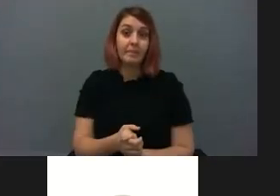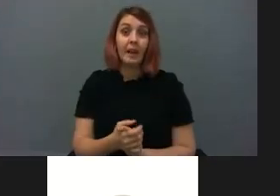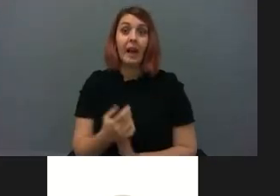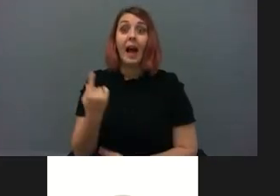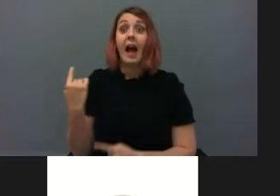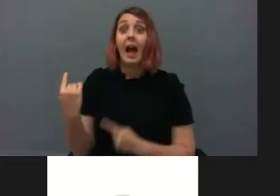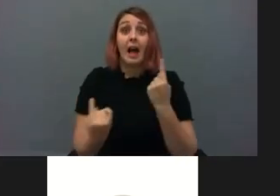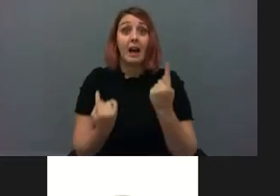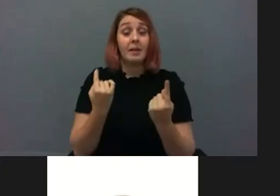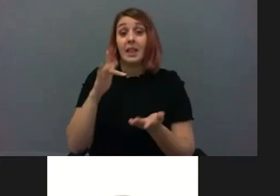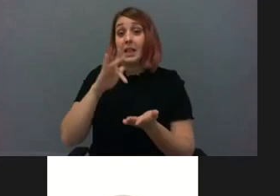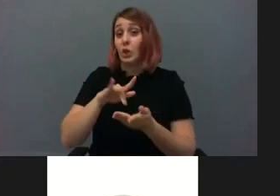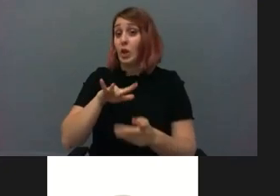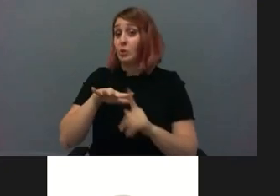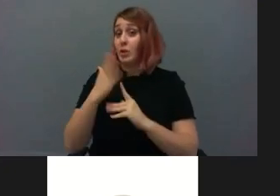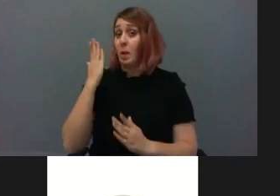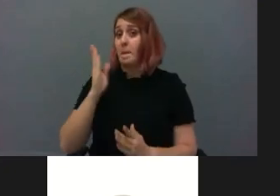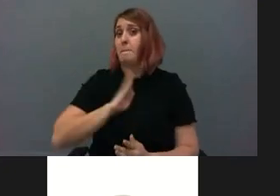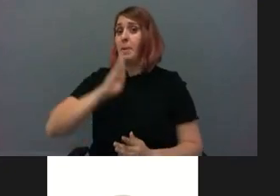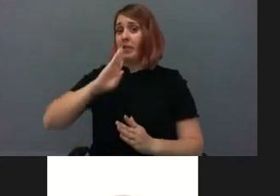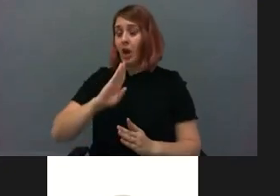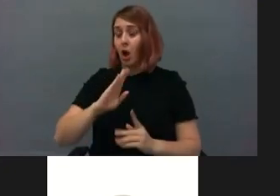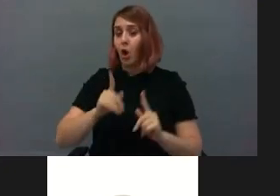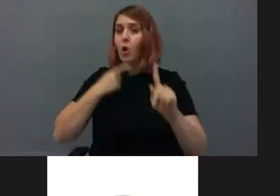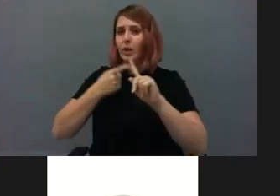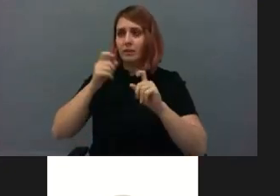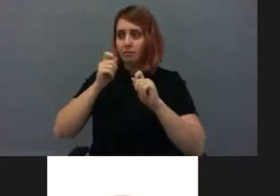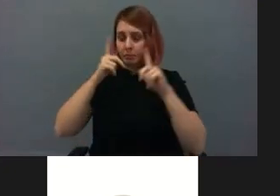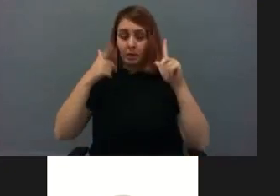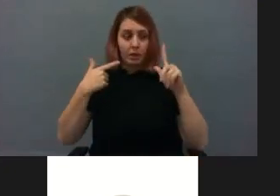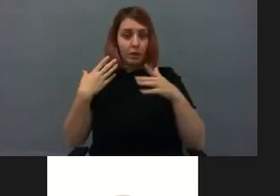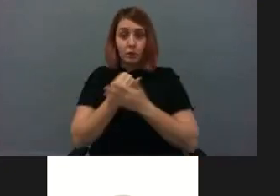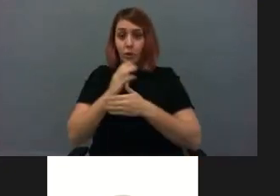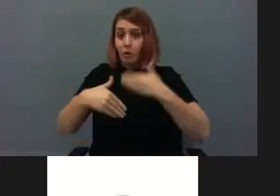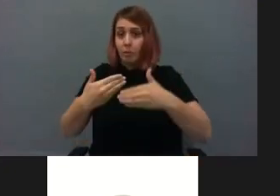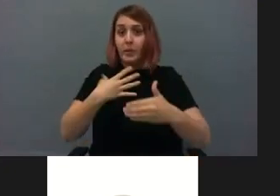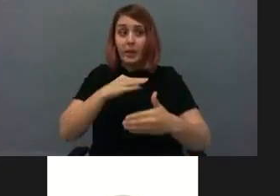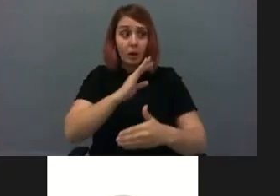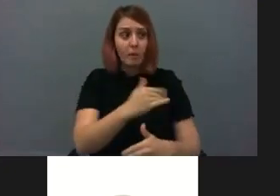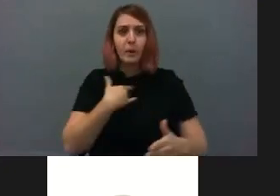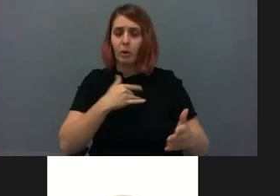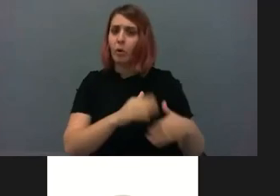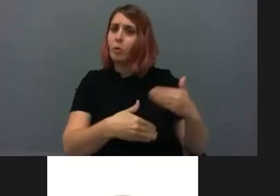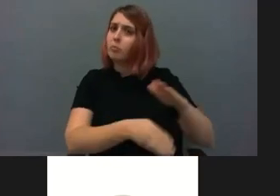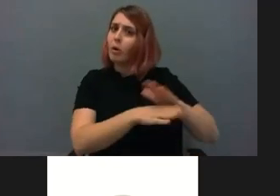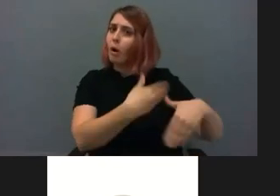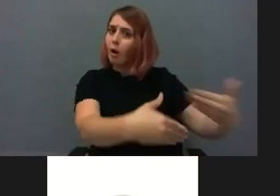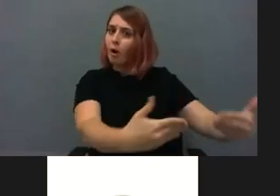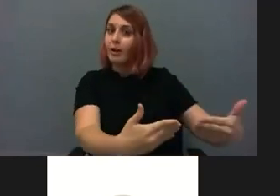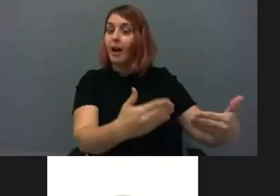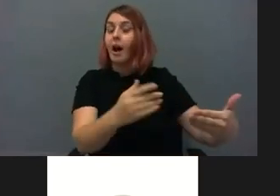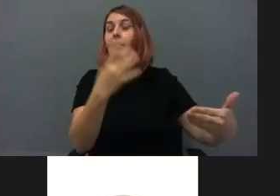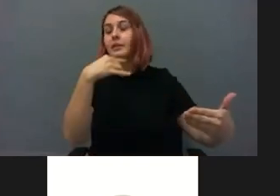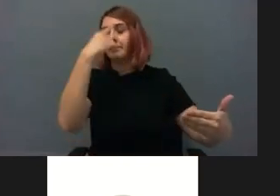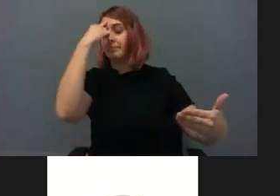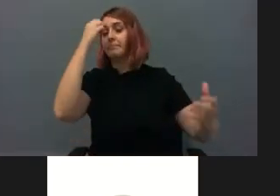pues, te tienen que pasar cosas en la vida para que te des cuenta de que todo sigue aunque tú no estés, ¿vale? Y es entonces cuando decides pues,